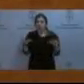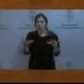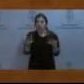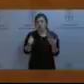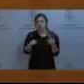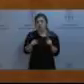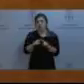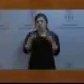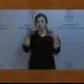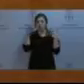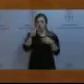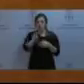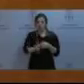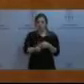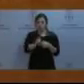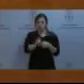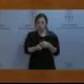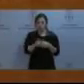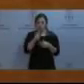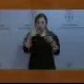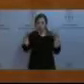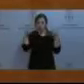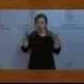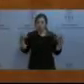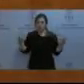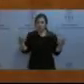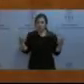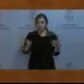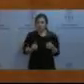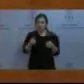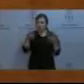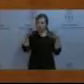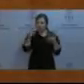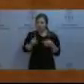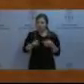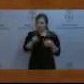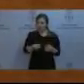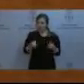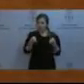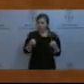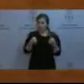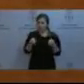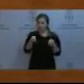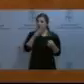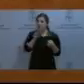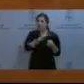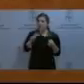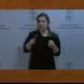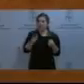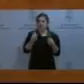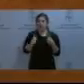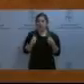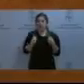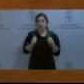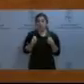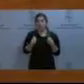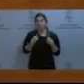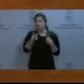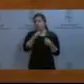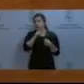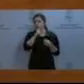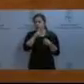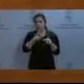primaria. Una atención primaria potente, integrada y suficiente para una población envejecida y en progresiva evolución hacia